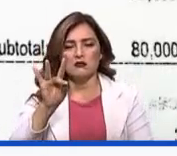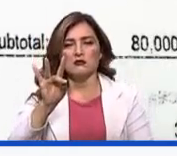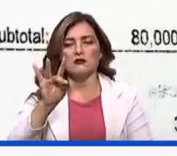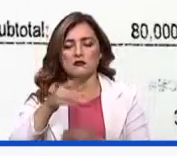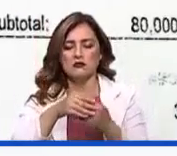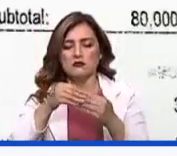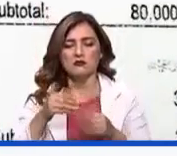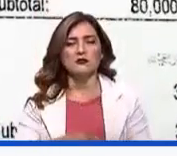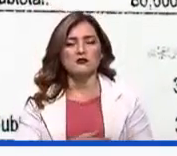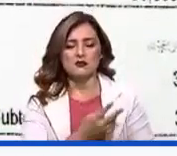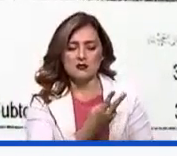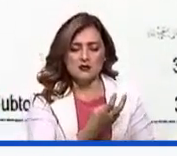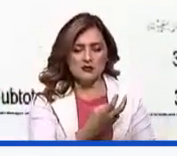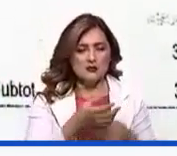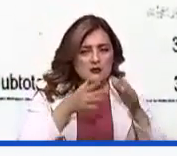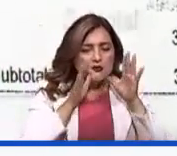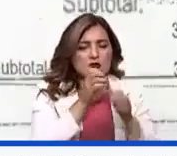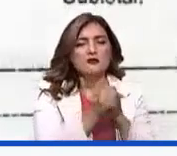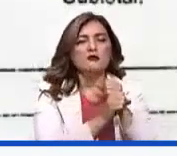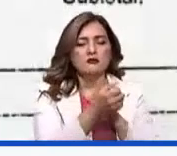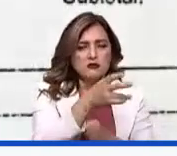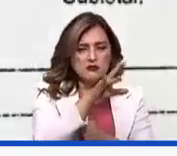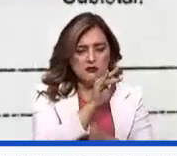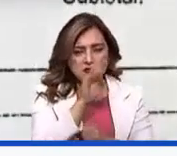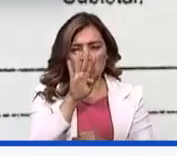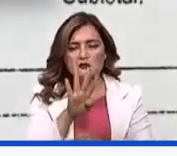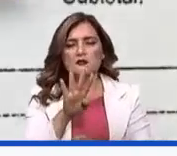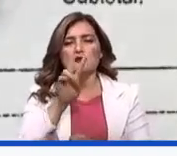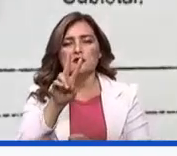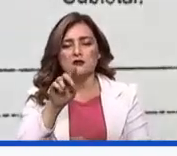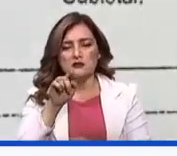$43,248. El 12 de diciembre del 2017,